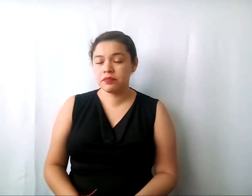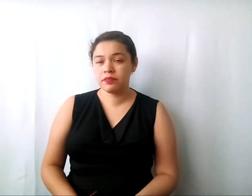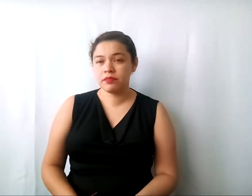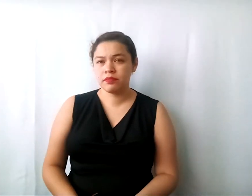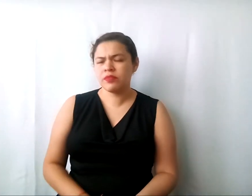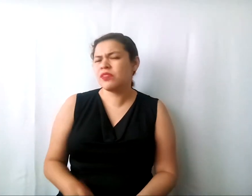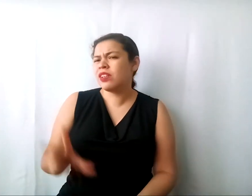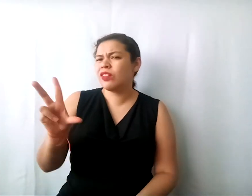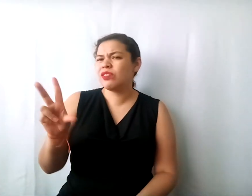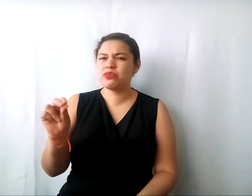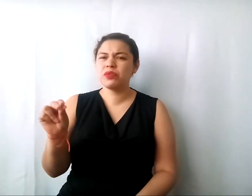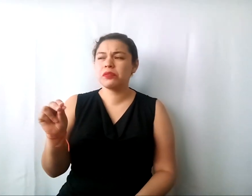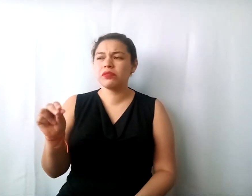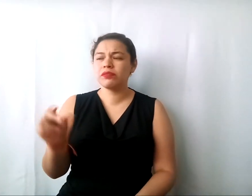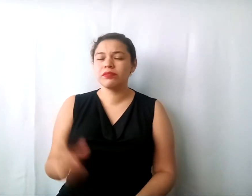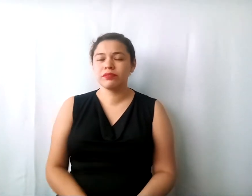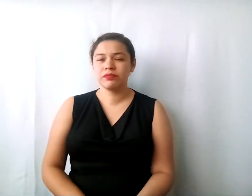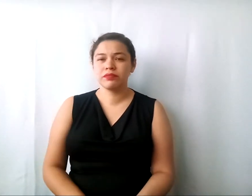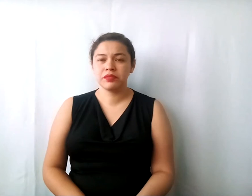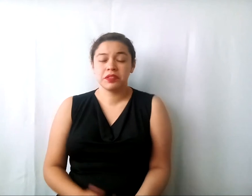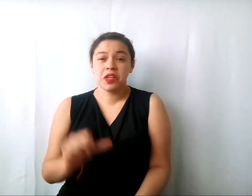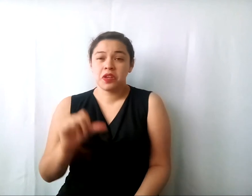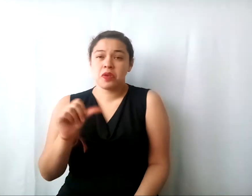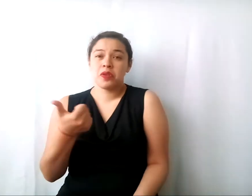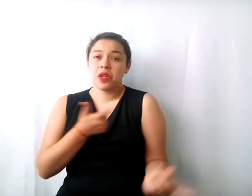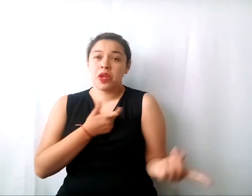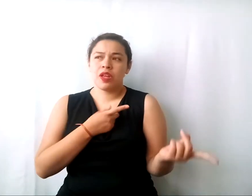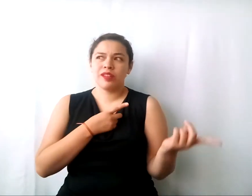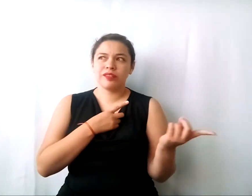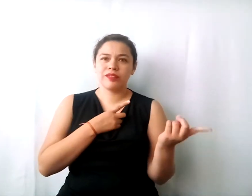No, yo, si no hay alguna otra